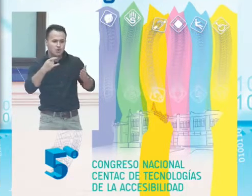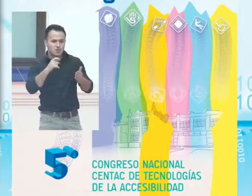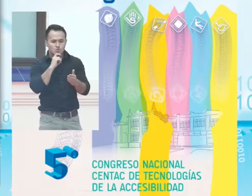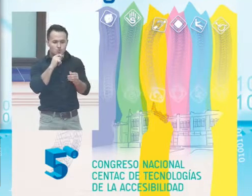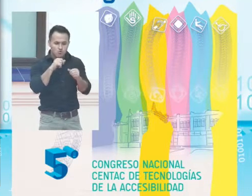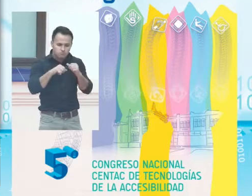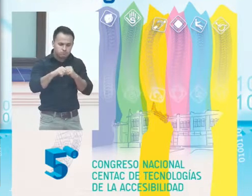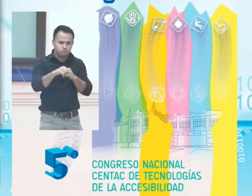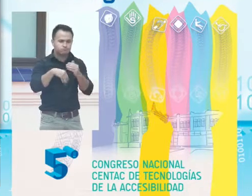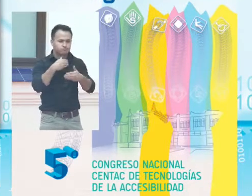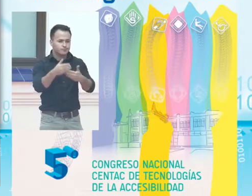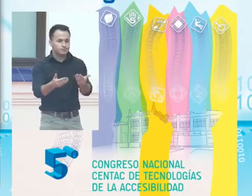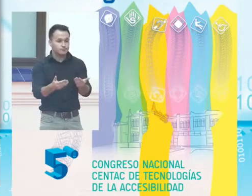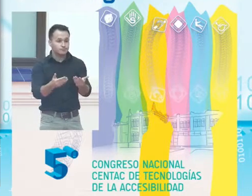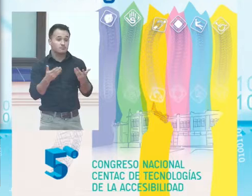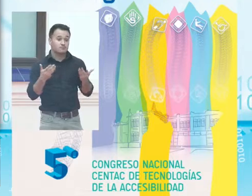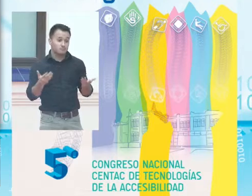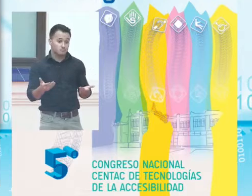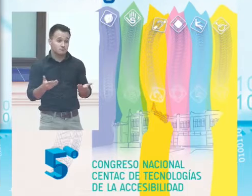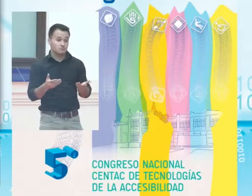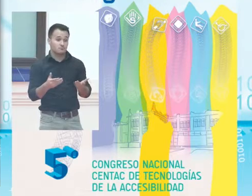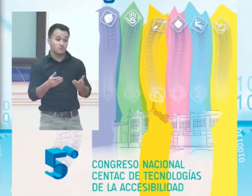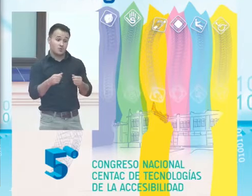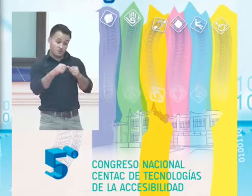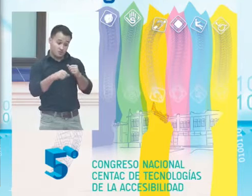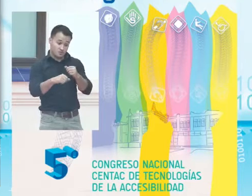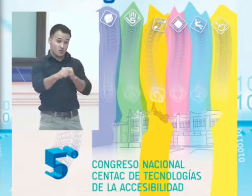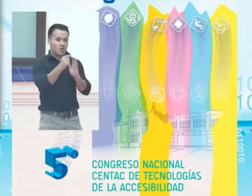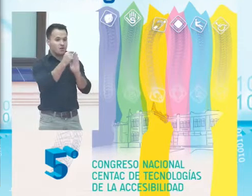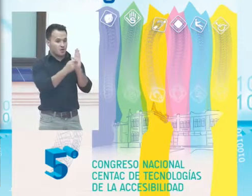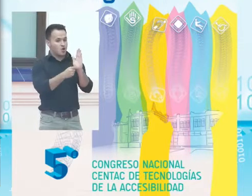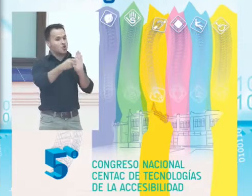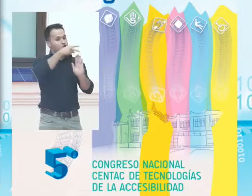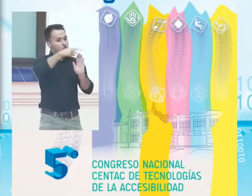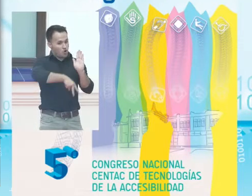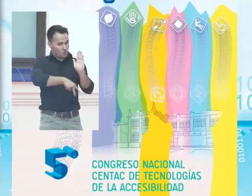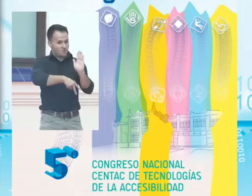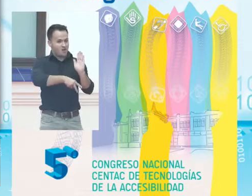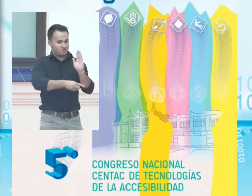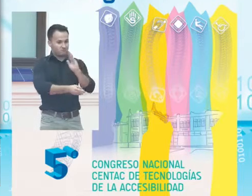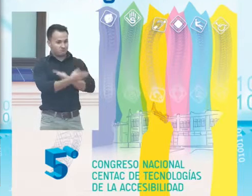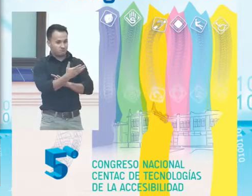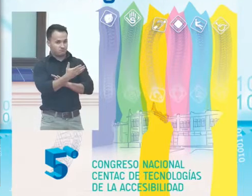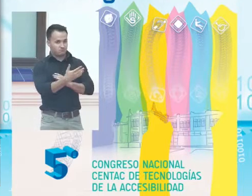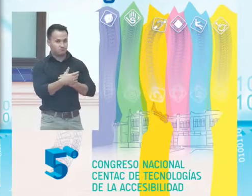tecnología, de lo cual los estándares, las normas oficiales hablan.